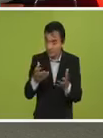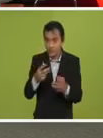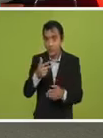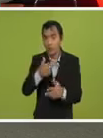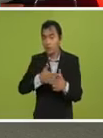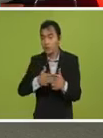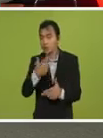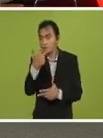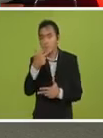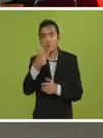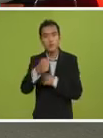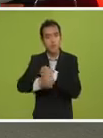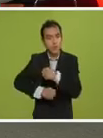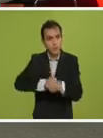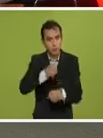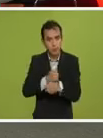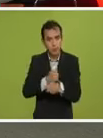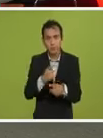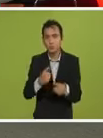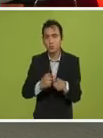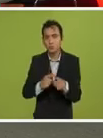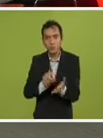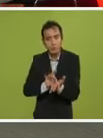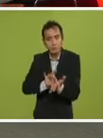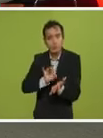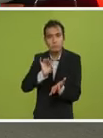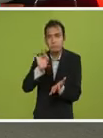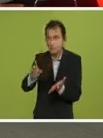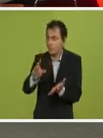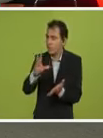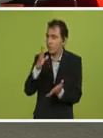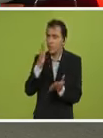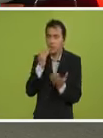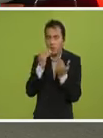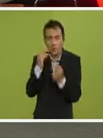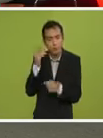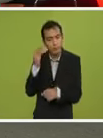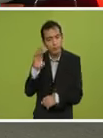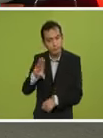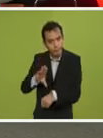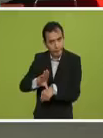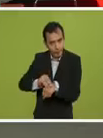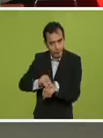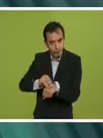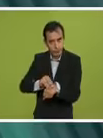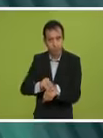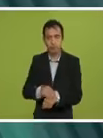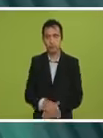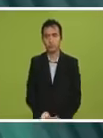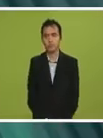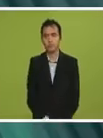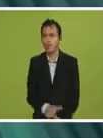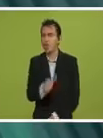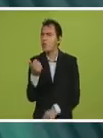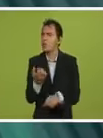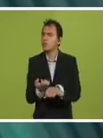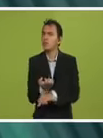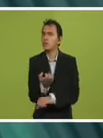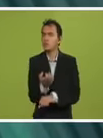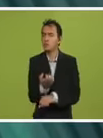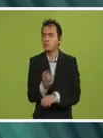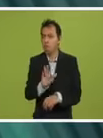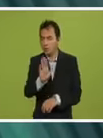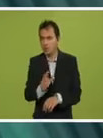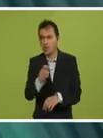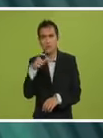8 años, Alicia, para quienes suban el PAC sin autorización, ¿cierto? Así es. ¿En qué otros estados más? Está, me parece